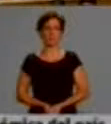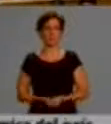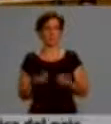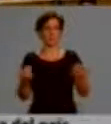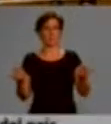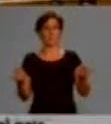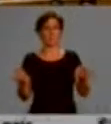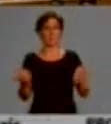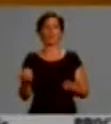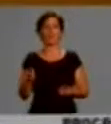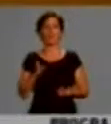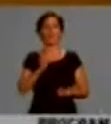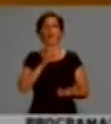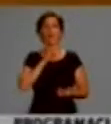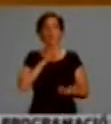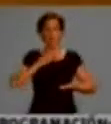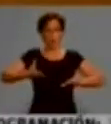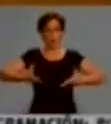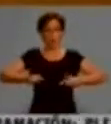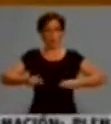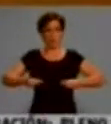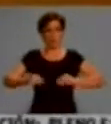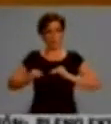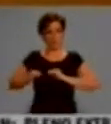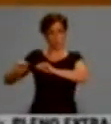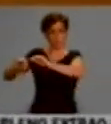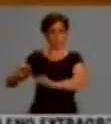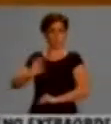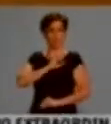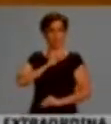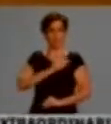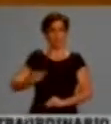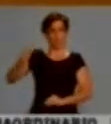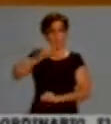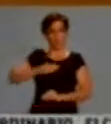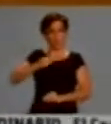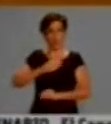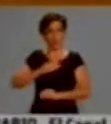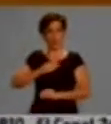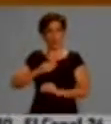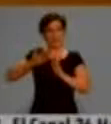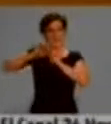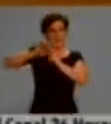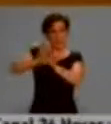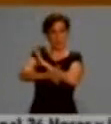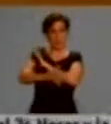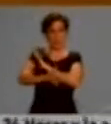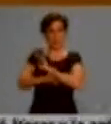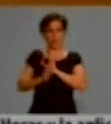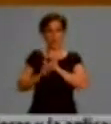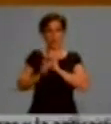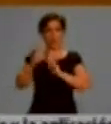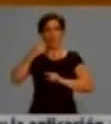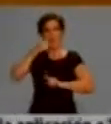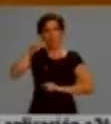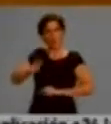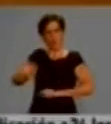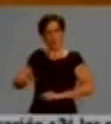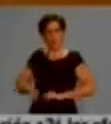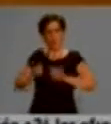Si todo lo que aparece en los papeles del señor Bárcenas tiene la misma consistencia que en lo que a mí se